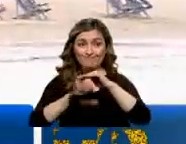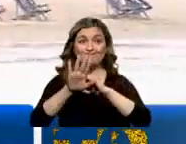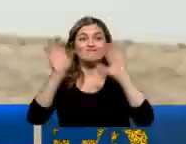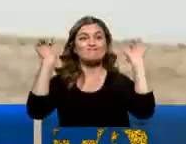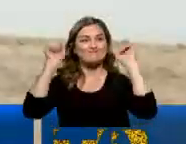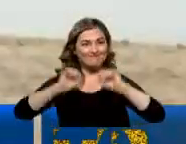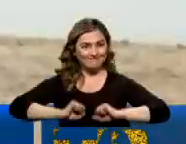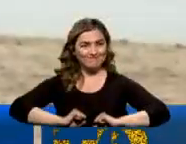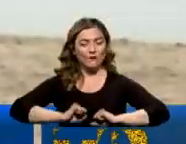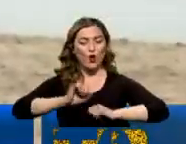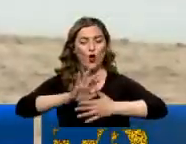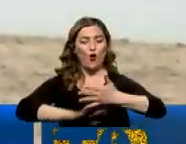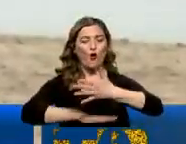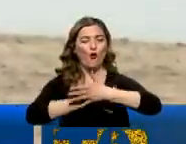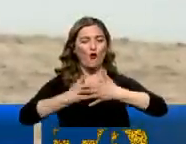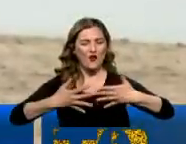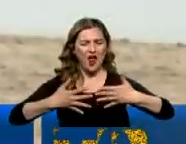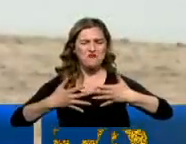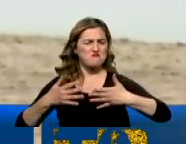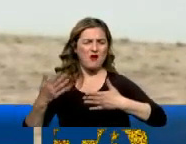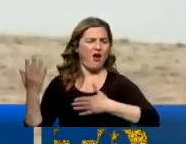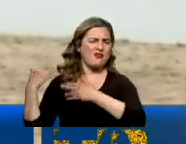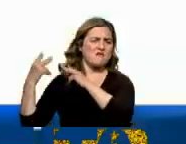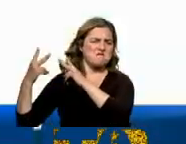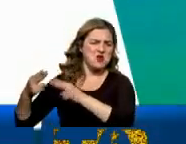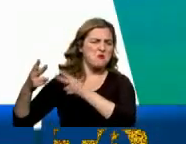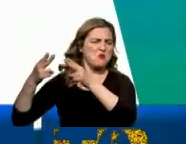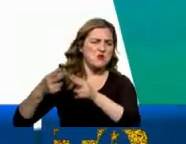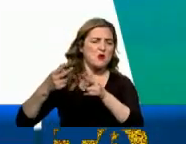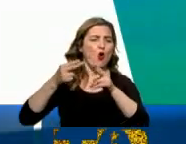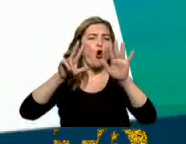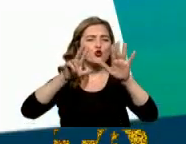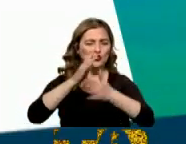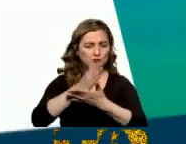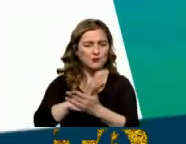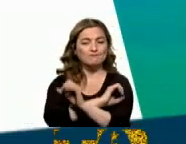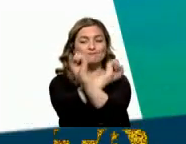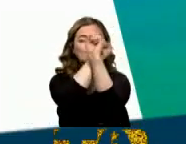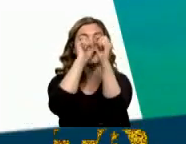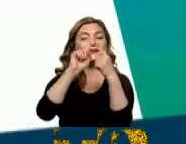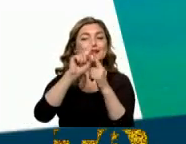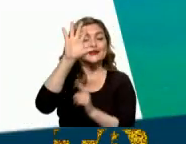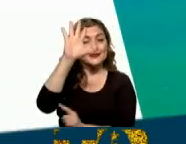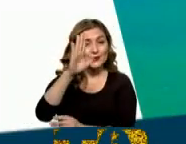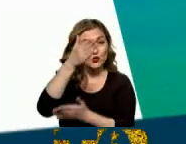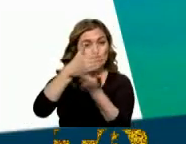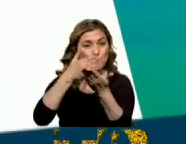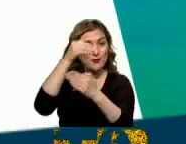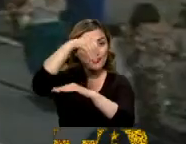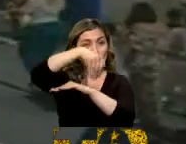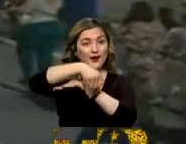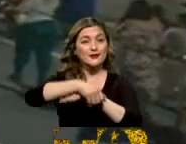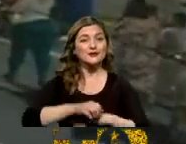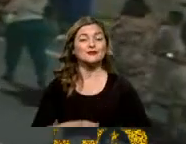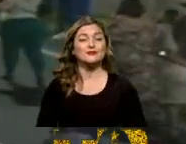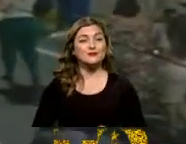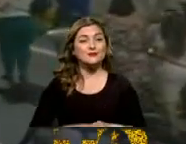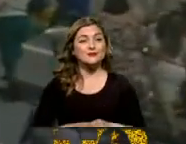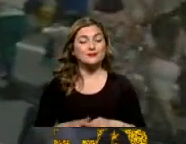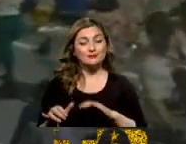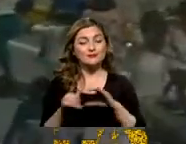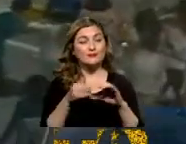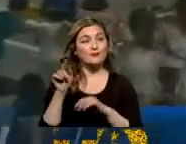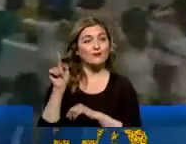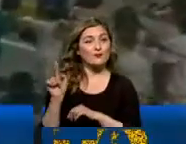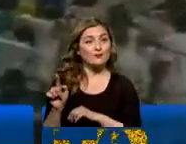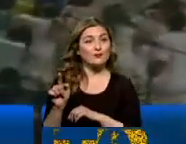bañistas, pero con horarios como se ha venido haciendo hasta ahora, de 8:30 de la mañana hasta las 5:30 de la tarde. En Santa Elena